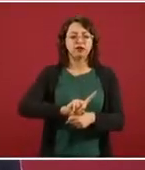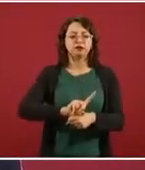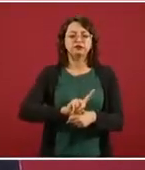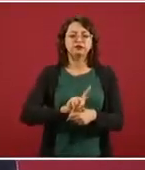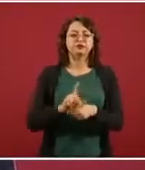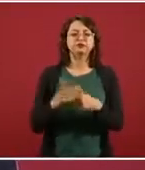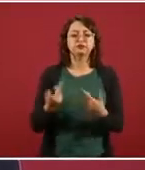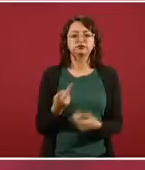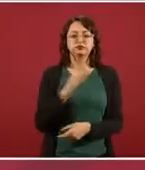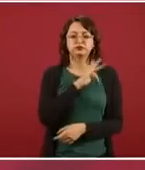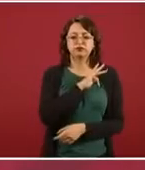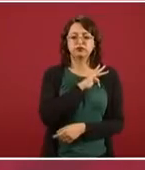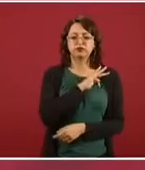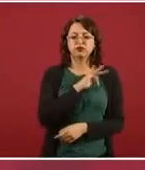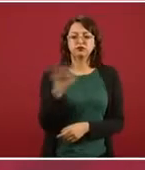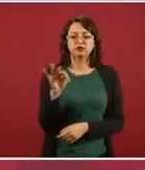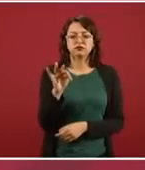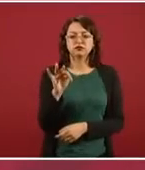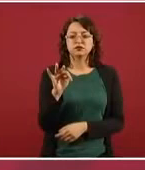tenemos